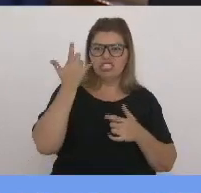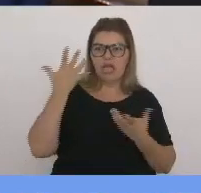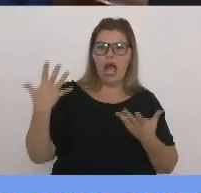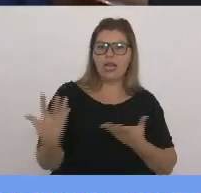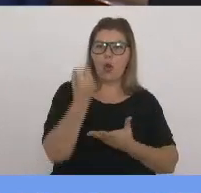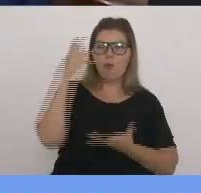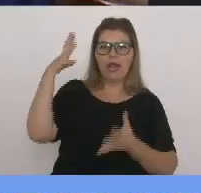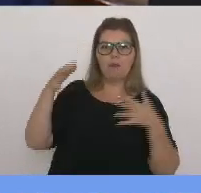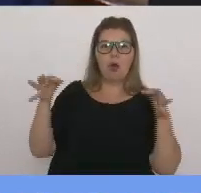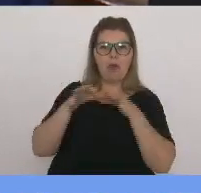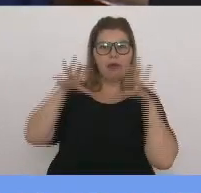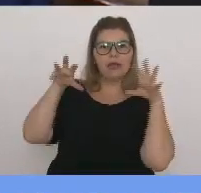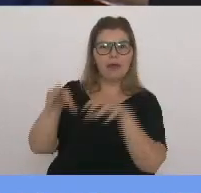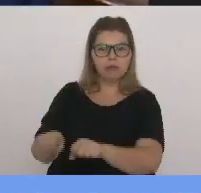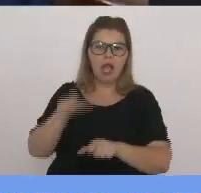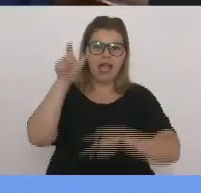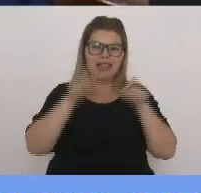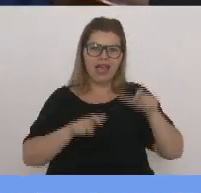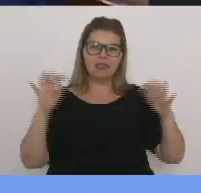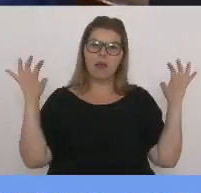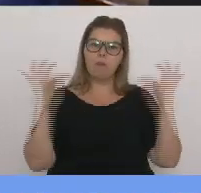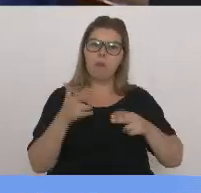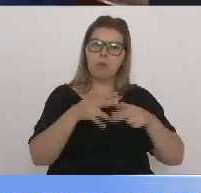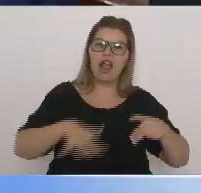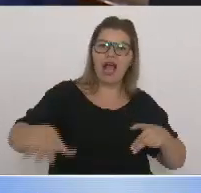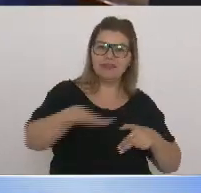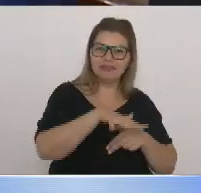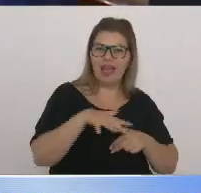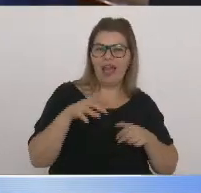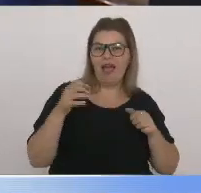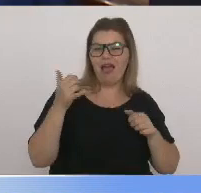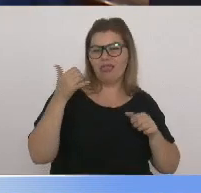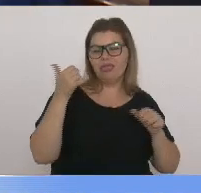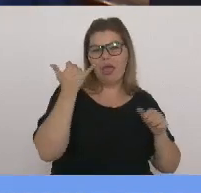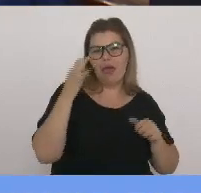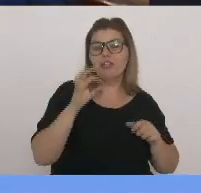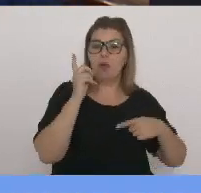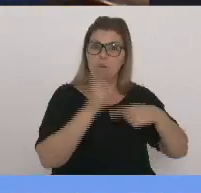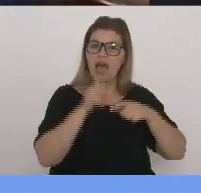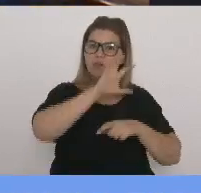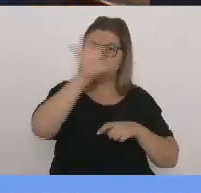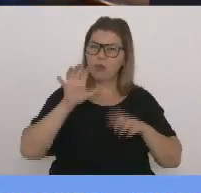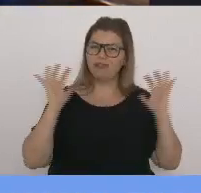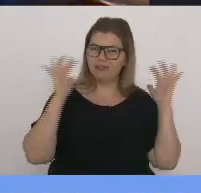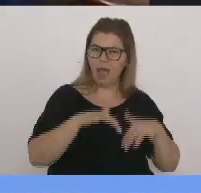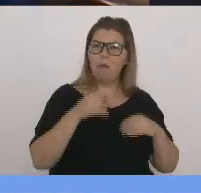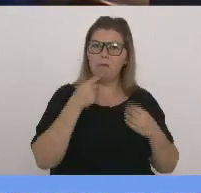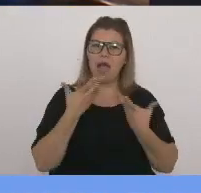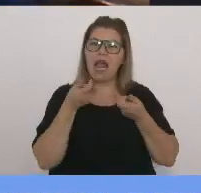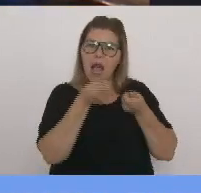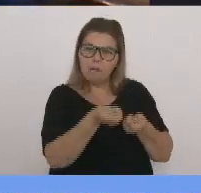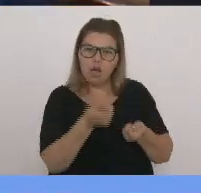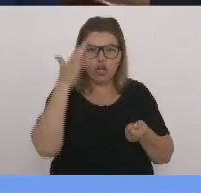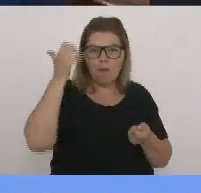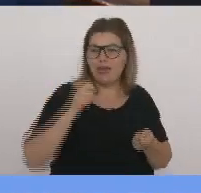la gente llenó la Plaza de Mayo y las plazas de todas las provincias, no para bancar a los dictadores, sino para expresar su apoyo